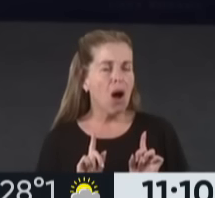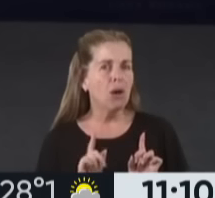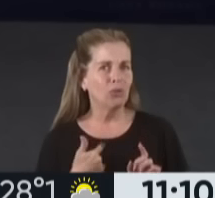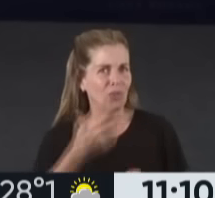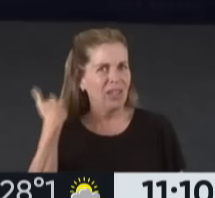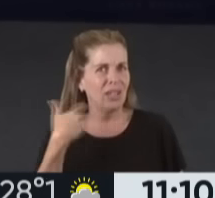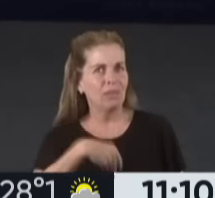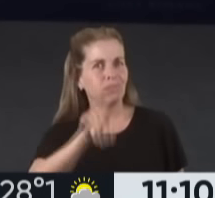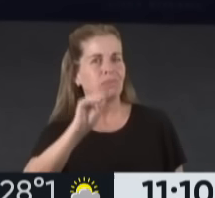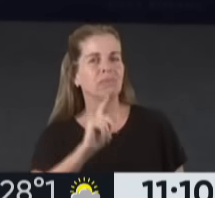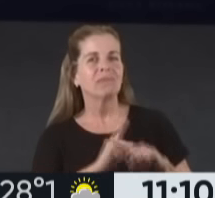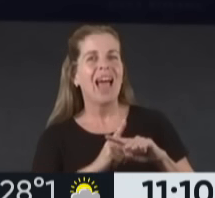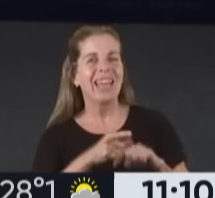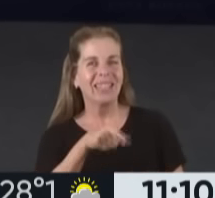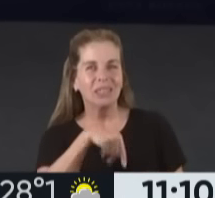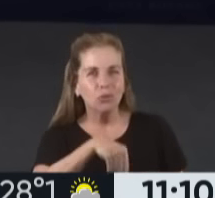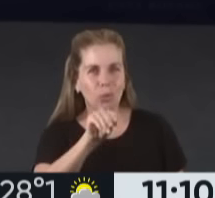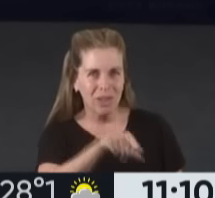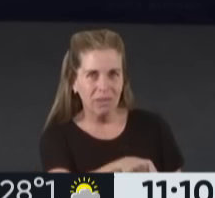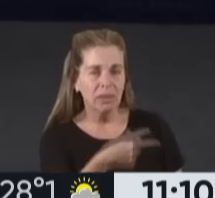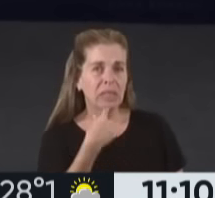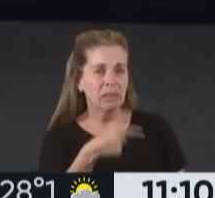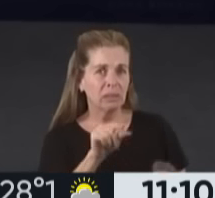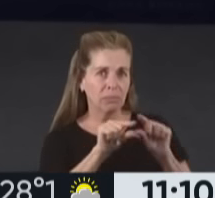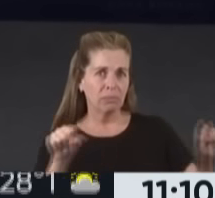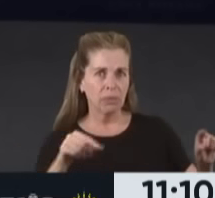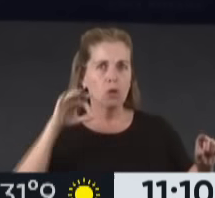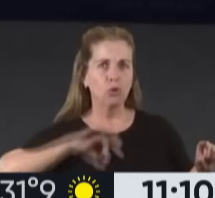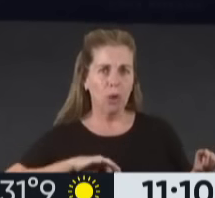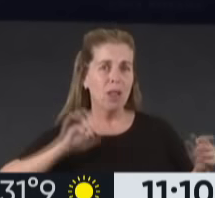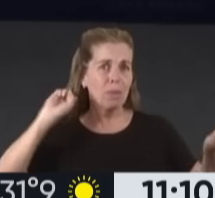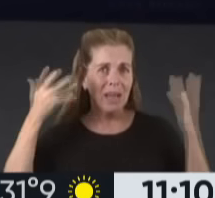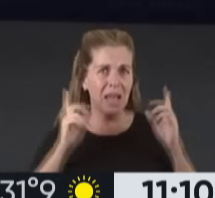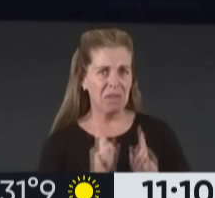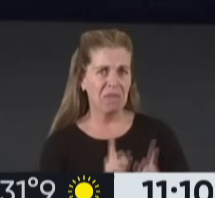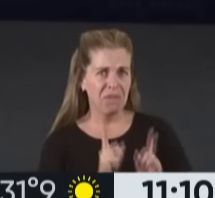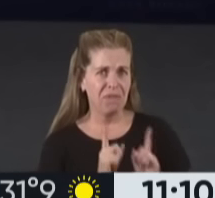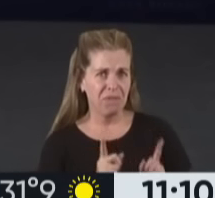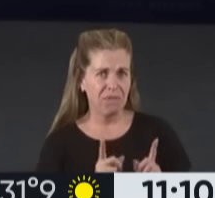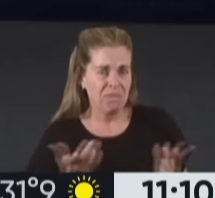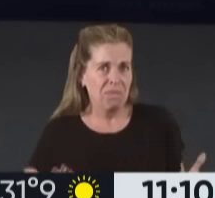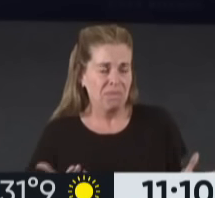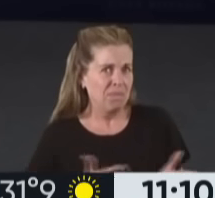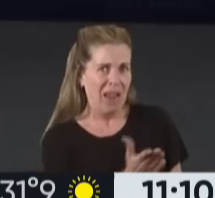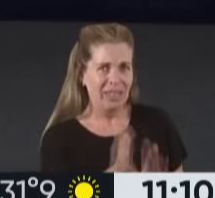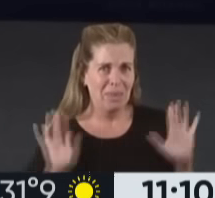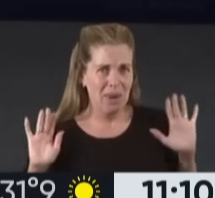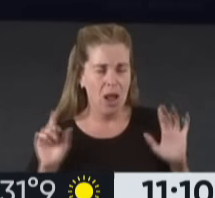X, es que el sueldo del presidente va a seguir congelado indefinidamente.